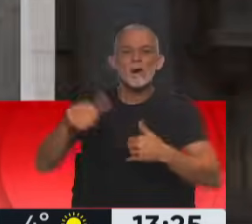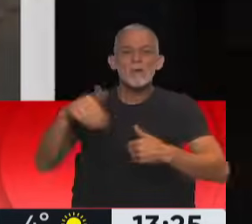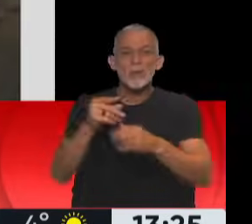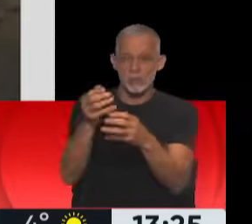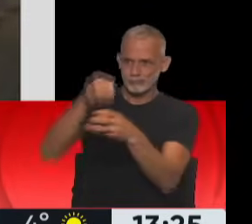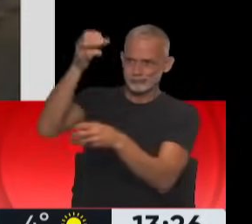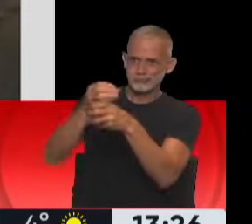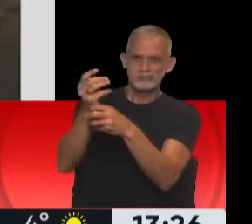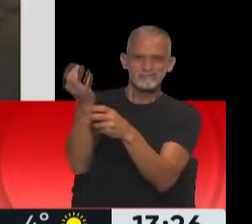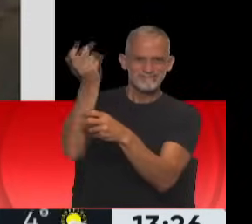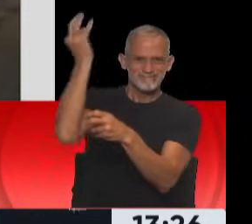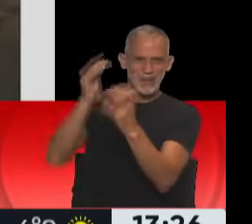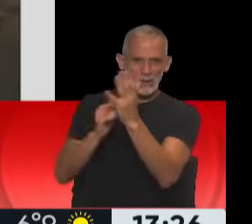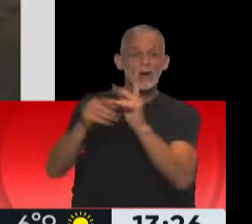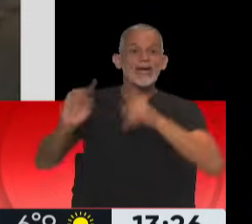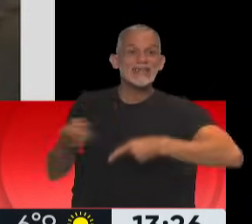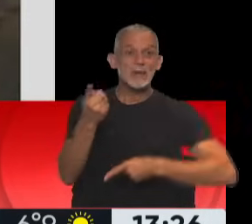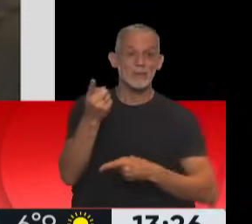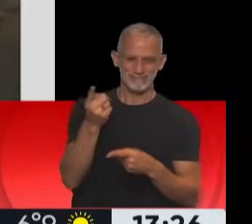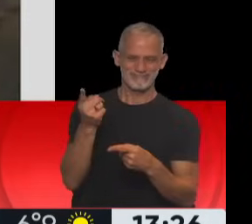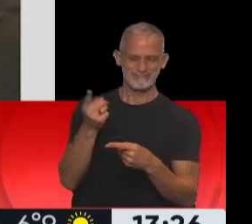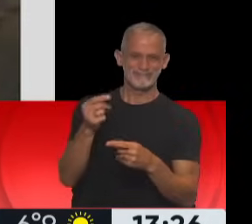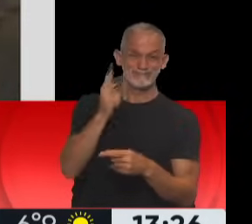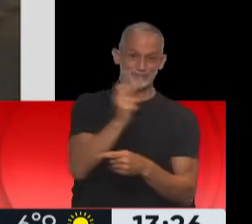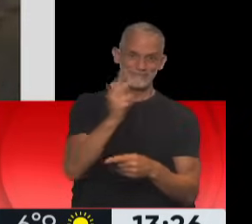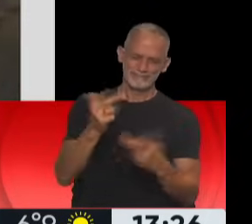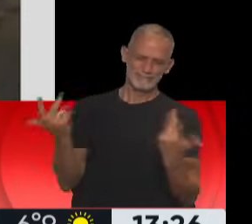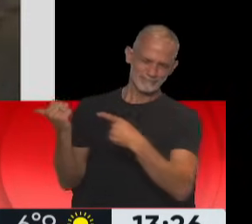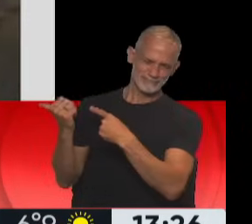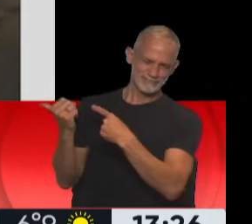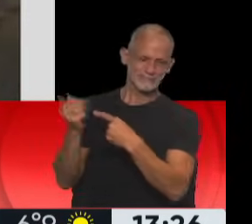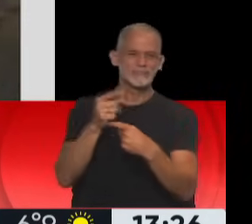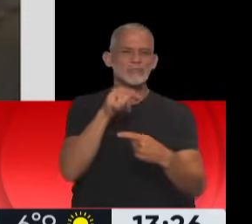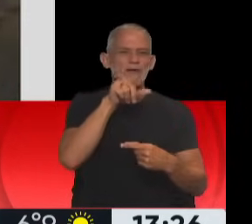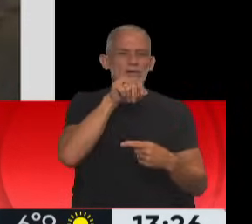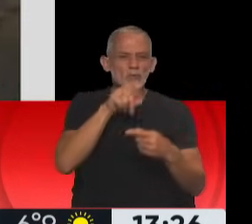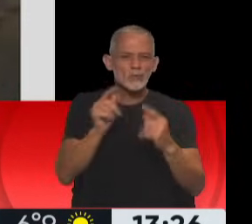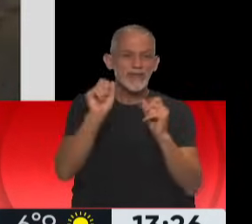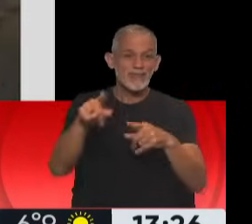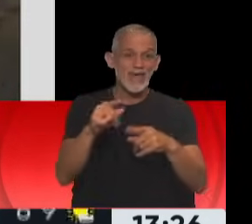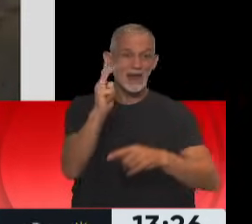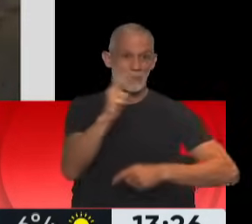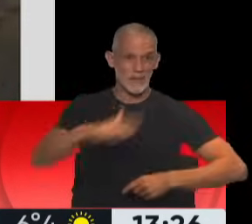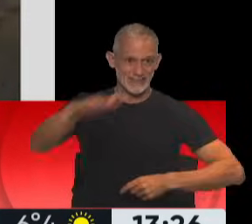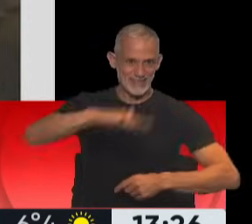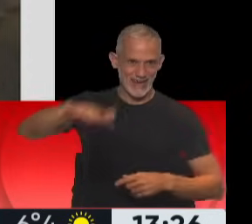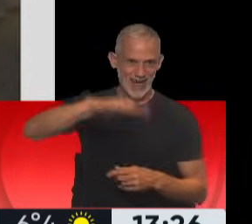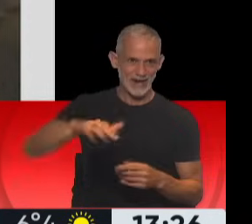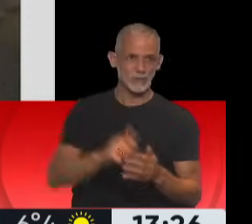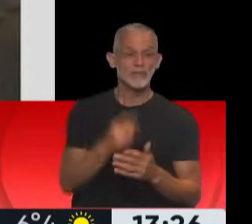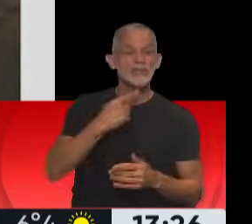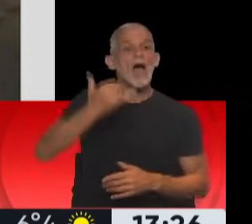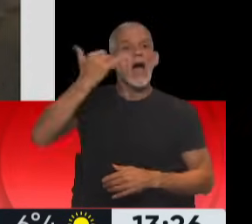de la Fumata Blanca, sino también, por ejemplo, Vatican News, que es el medio responsable de comunicar todo lo que sucede allí en el seno del Vaticano,